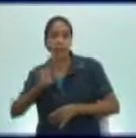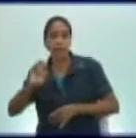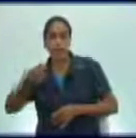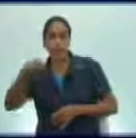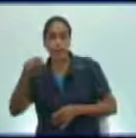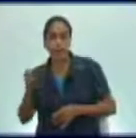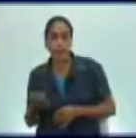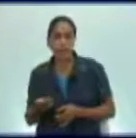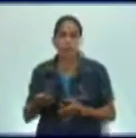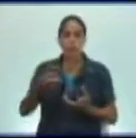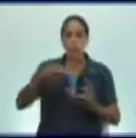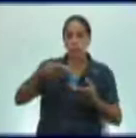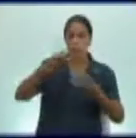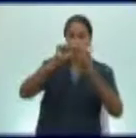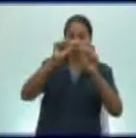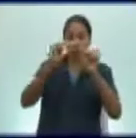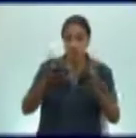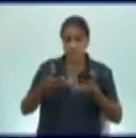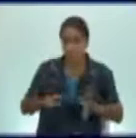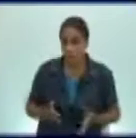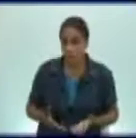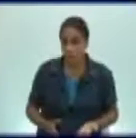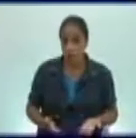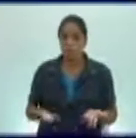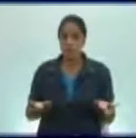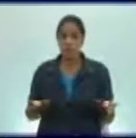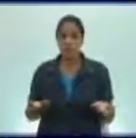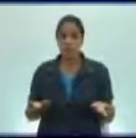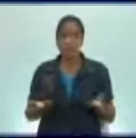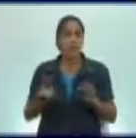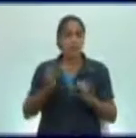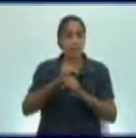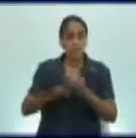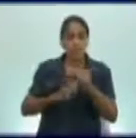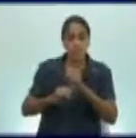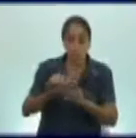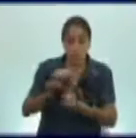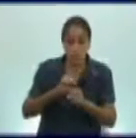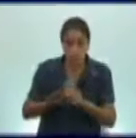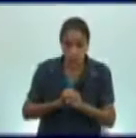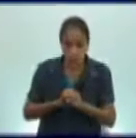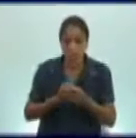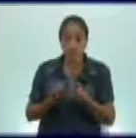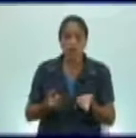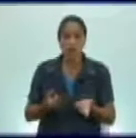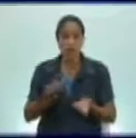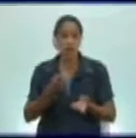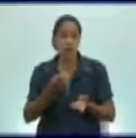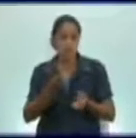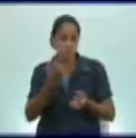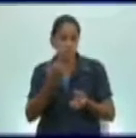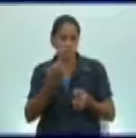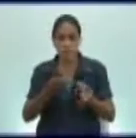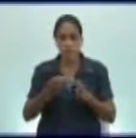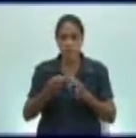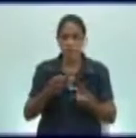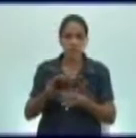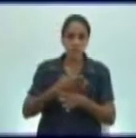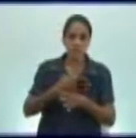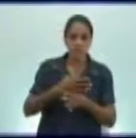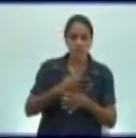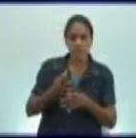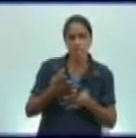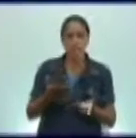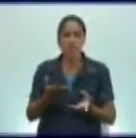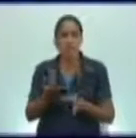los nervios y las estructuras excretoras, lo que posibilita que una misma función se realice en diferentes partes o